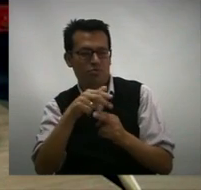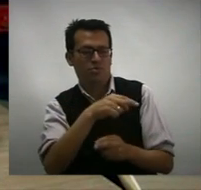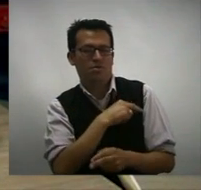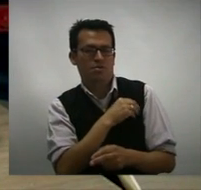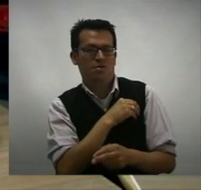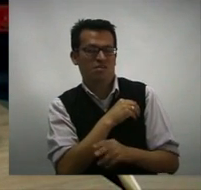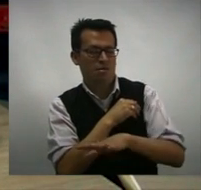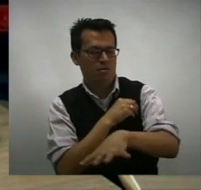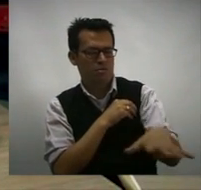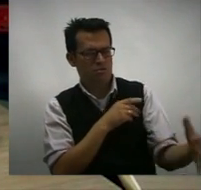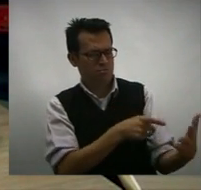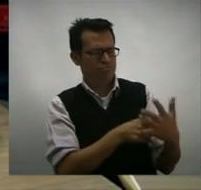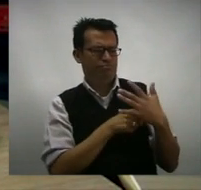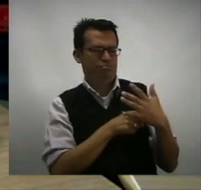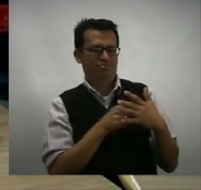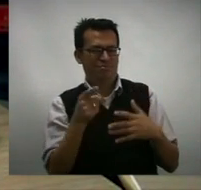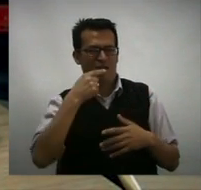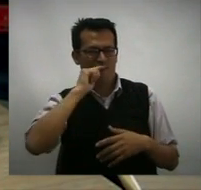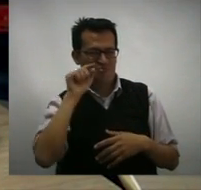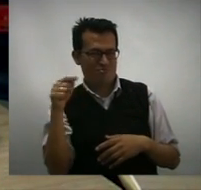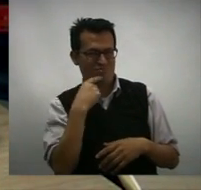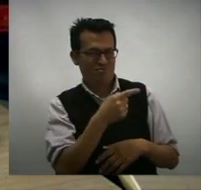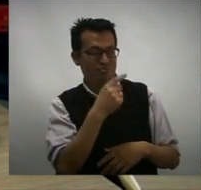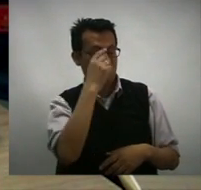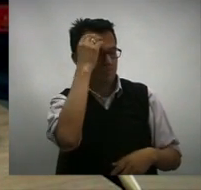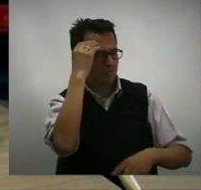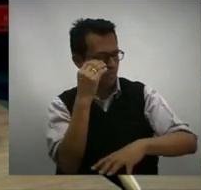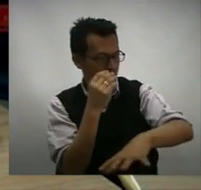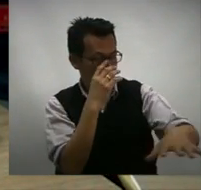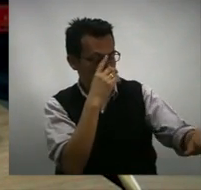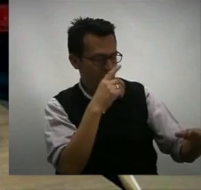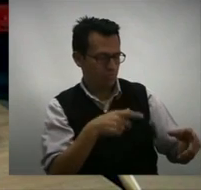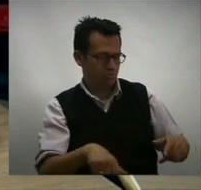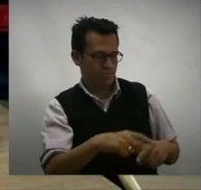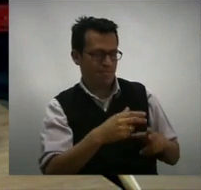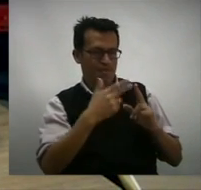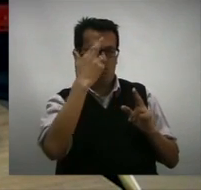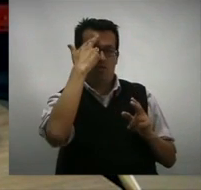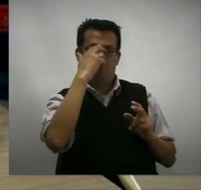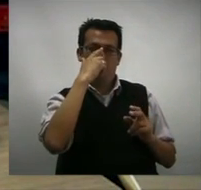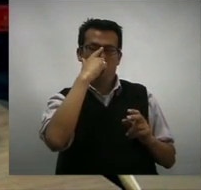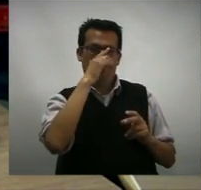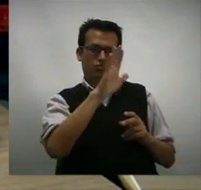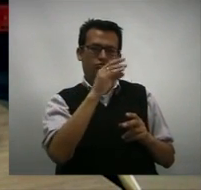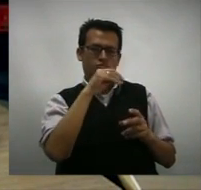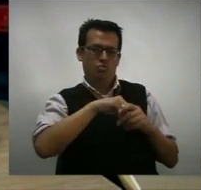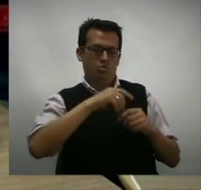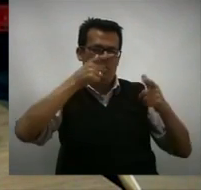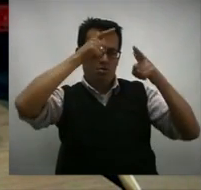para modificar a los individuos, Foucault. Bajo el mando de una nueva lógica del lenguaje, tanto escrita como hablada, se